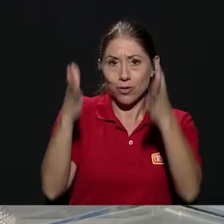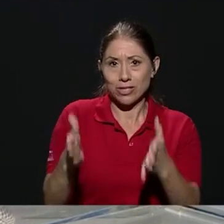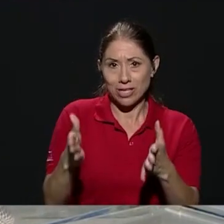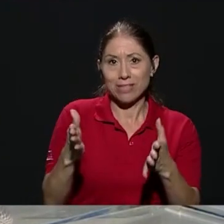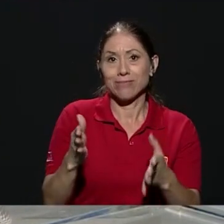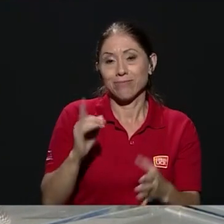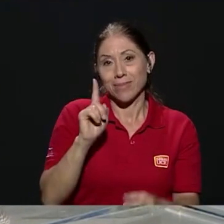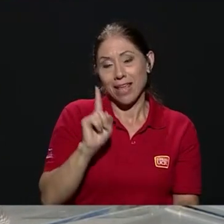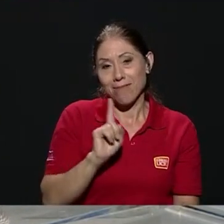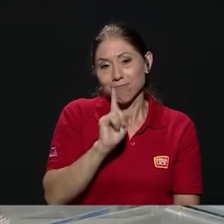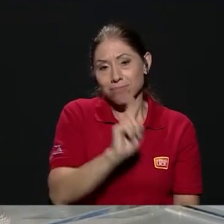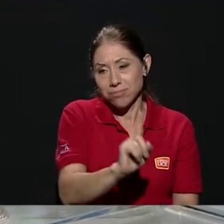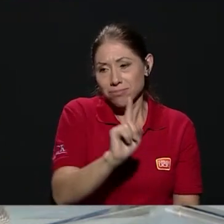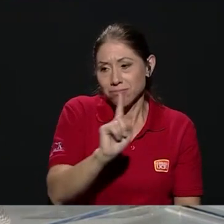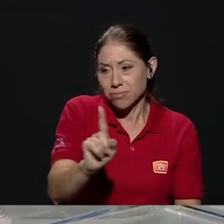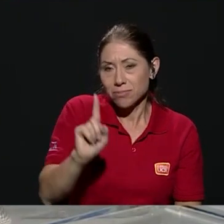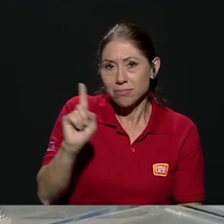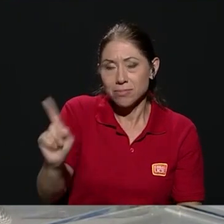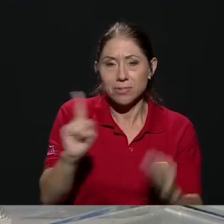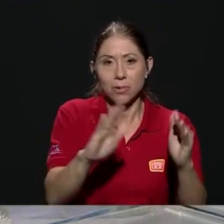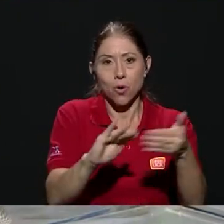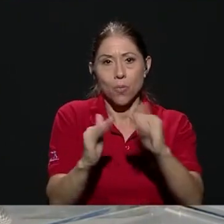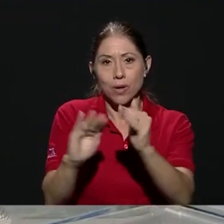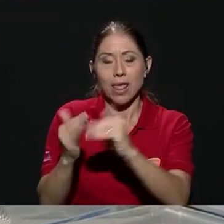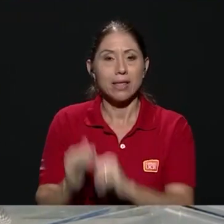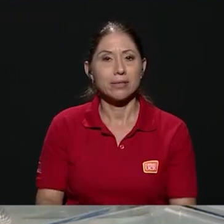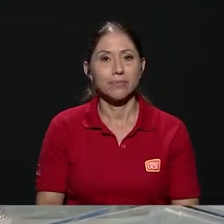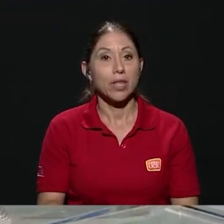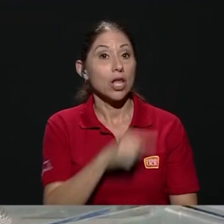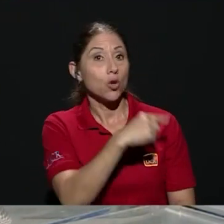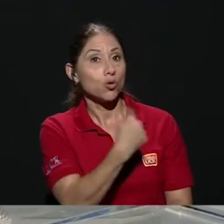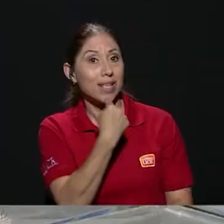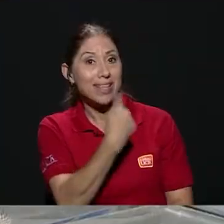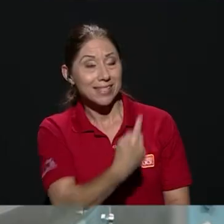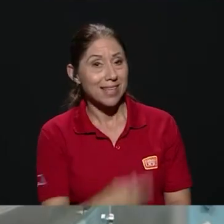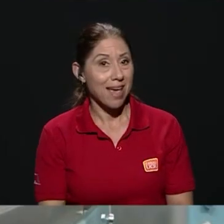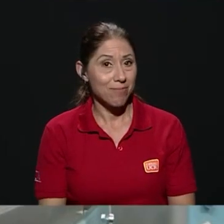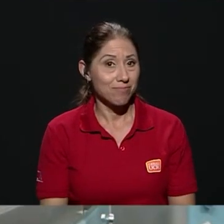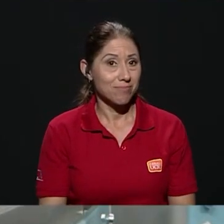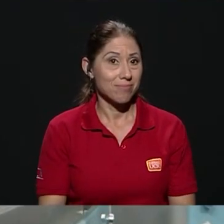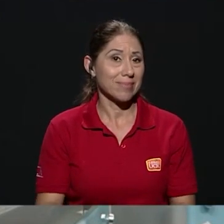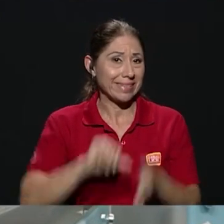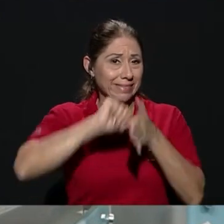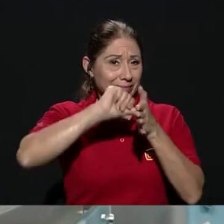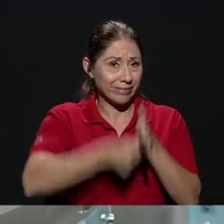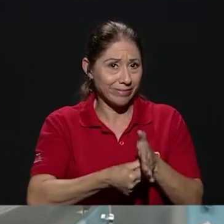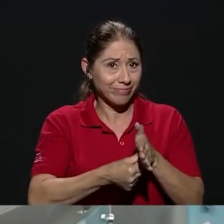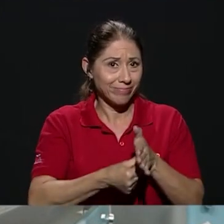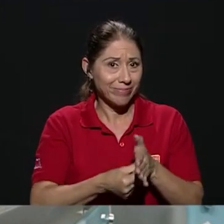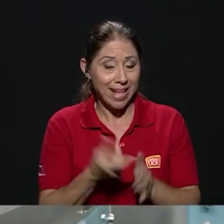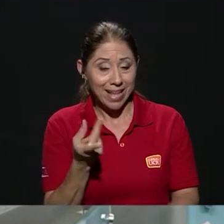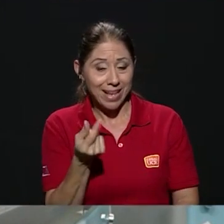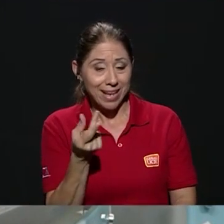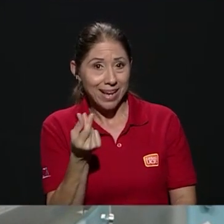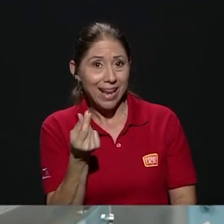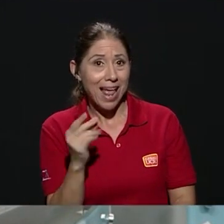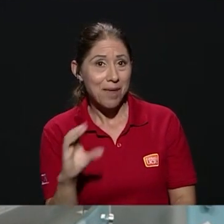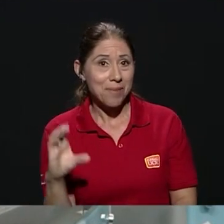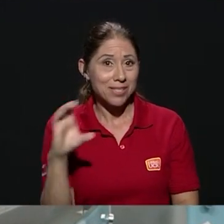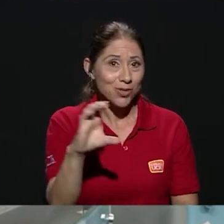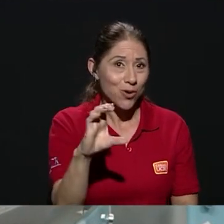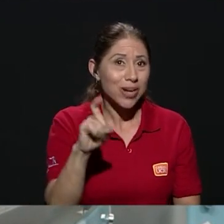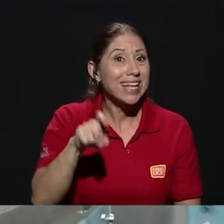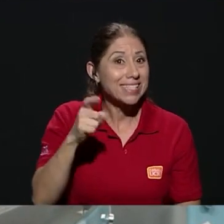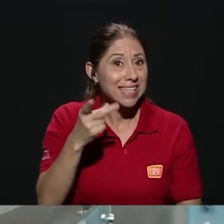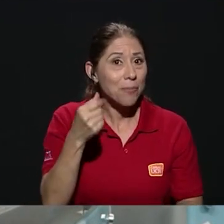que caminan por estas comunidades. Sí, y lo que usted decía que hay que recalcarlo, el tema de la inversión. O sea, necesitamos fondos